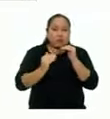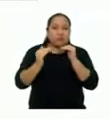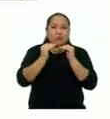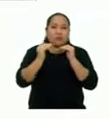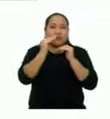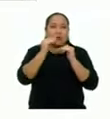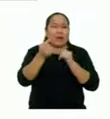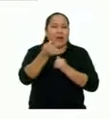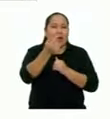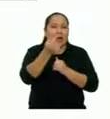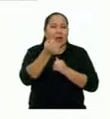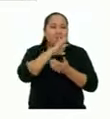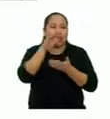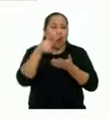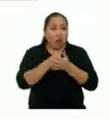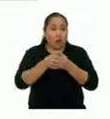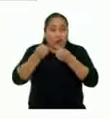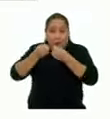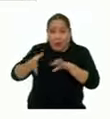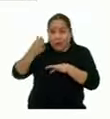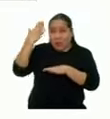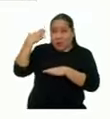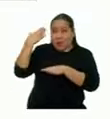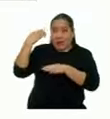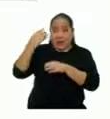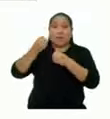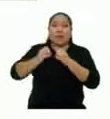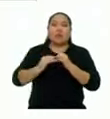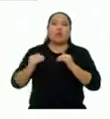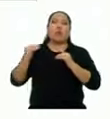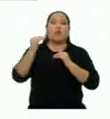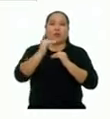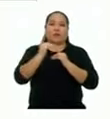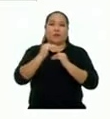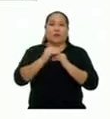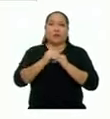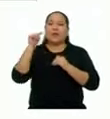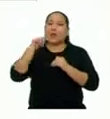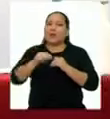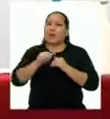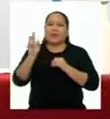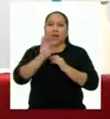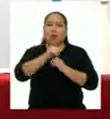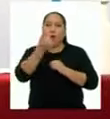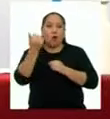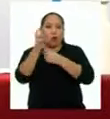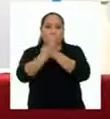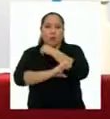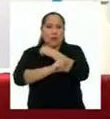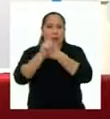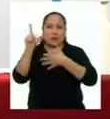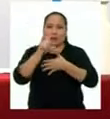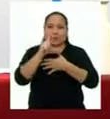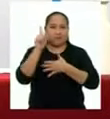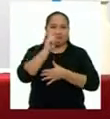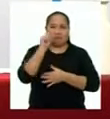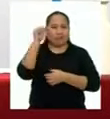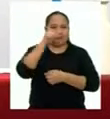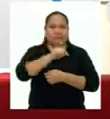el año pasado, lo cual es espectacular y no pasa en ningún país latinoamericano. Allí podemos ver